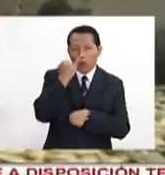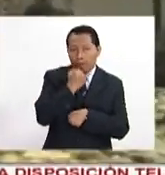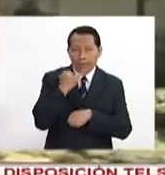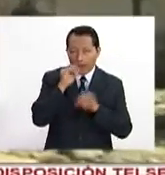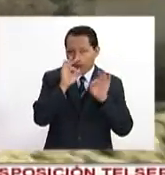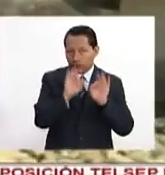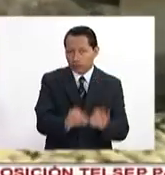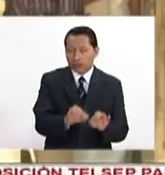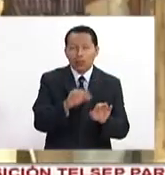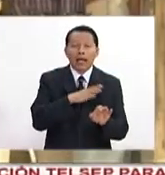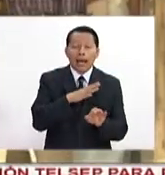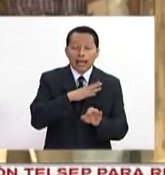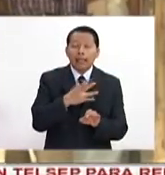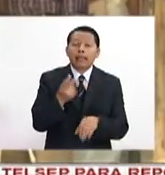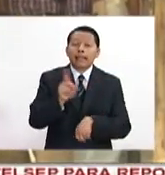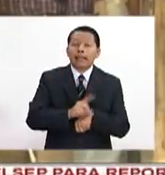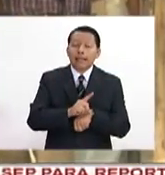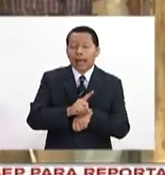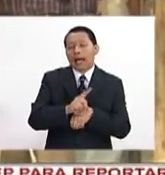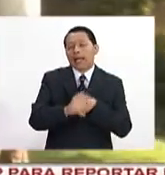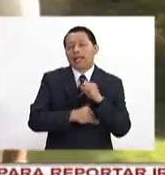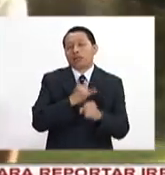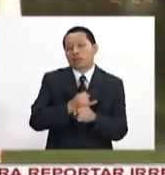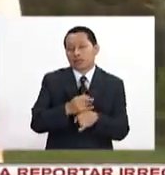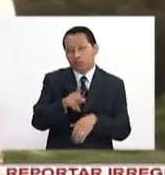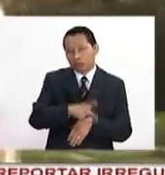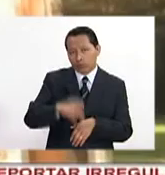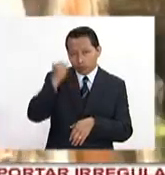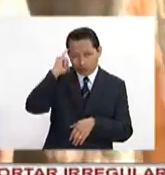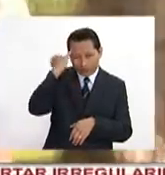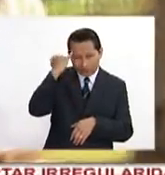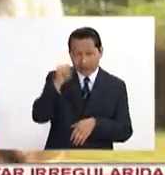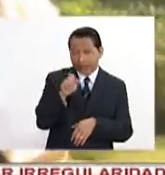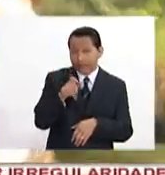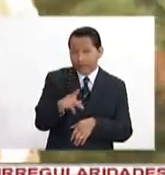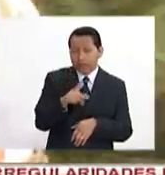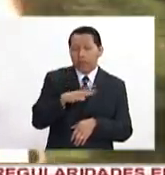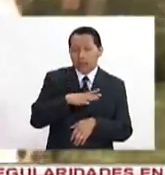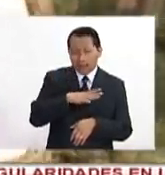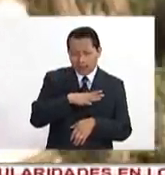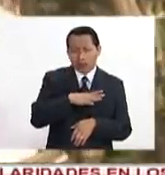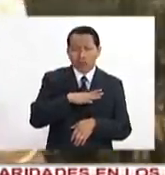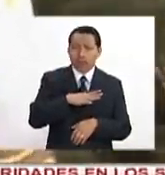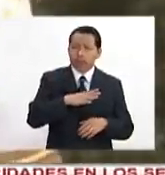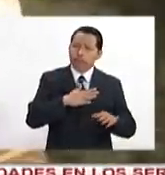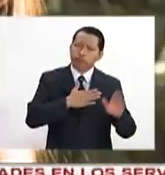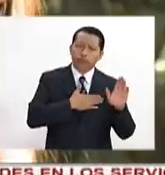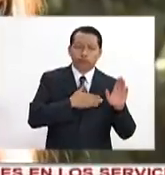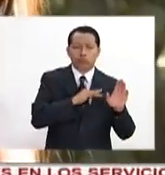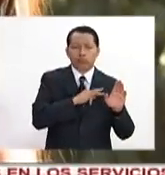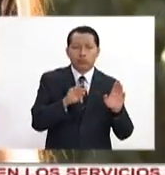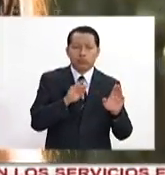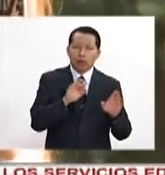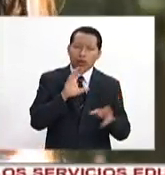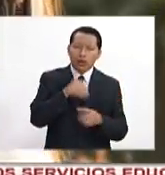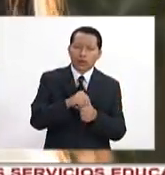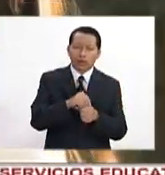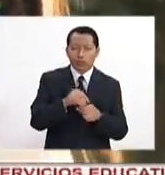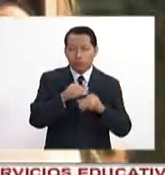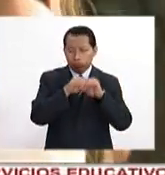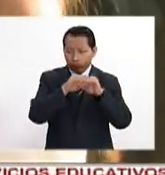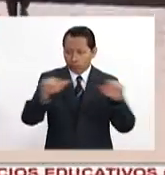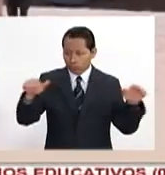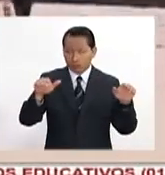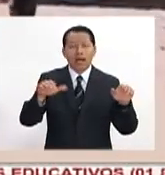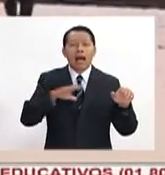En el marco del Día Internacional de los Pueblos Indígenas, la SEP ratificó su compromiso por la equidad e inclusión de la educación de